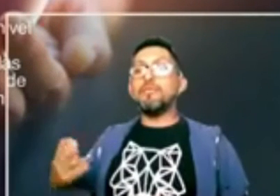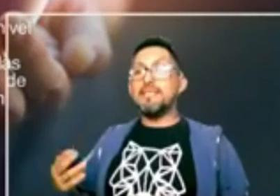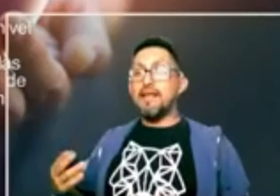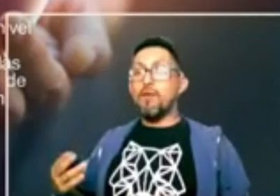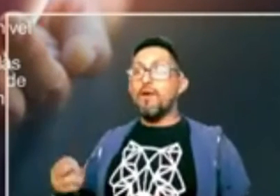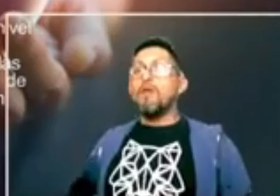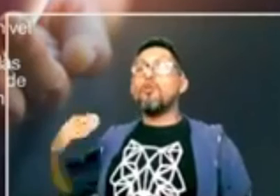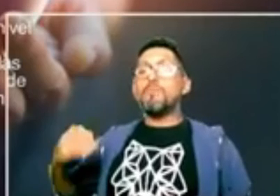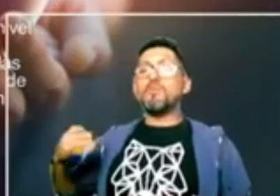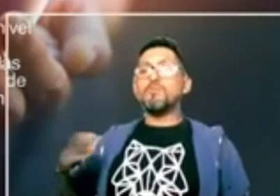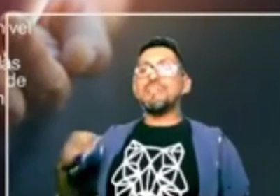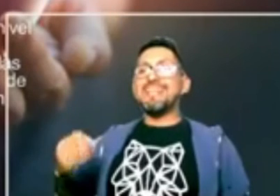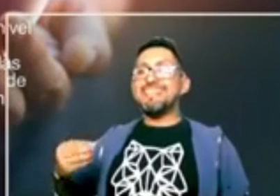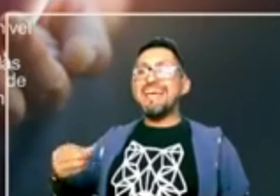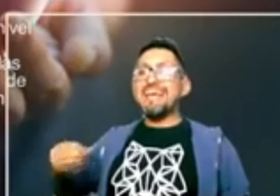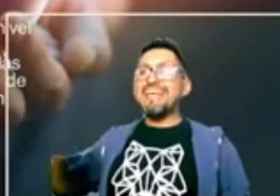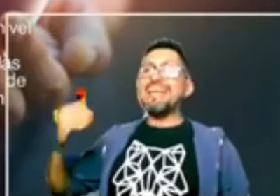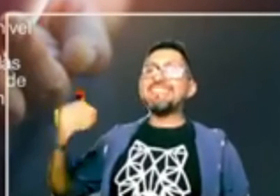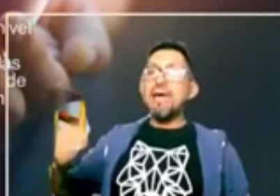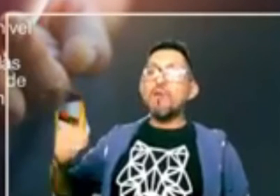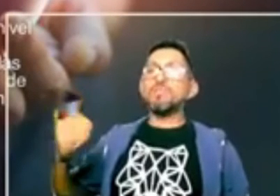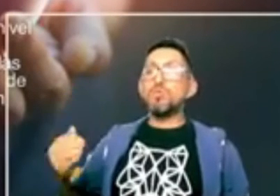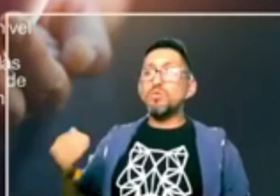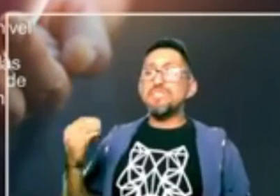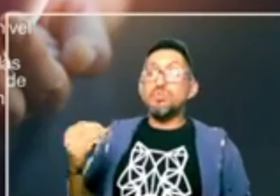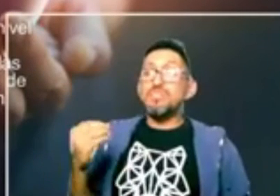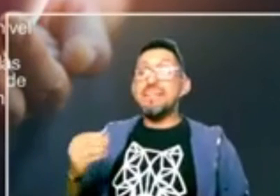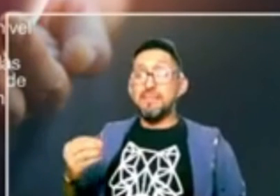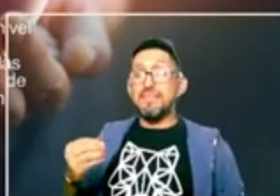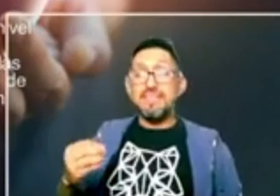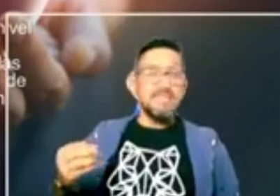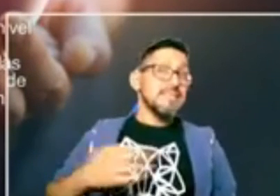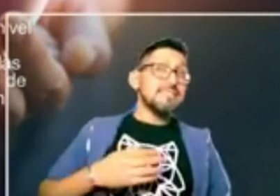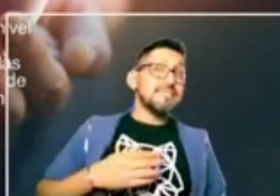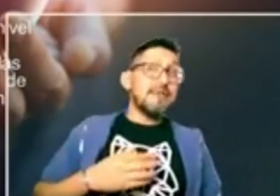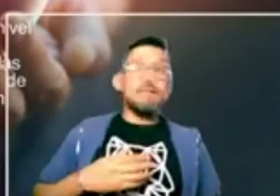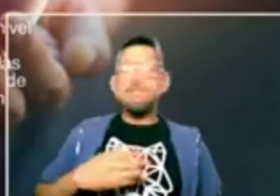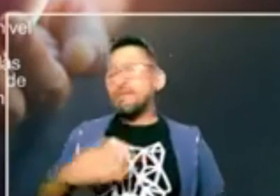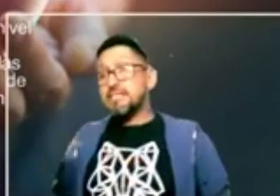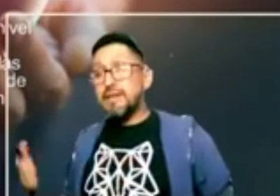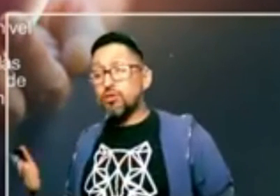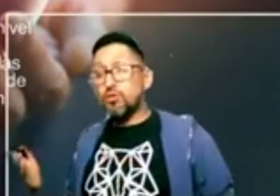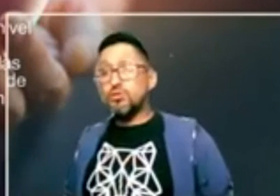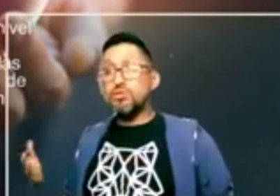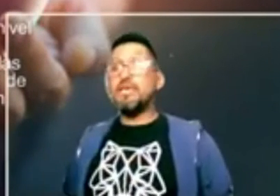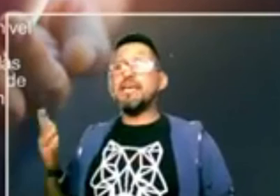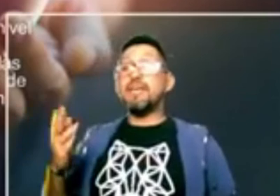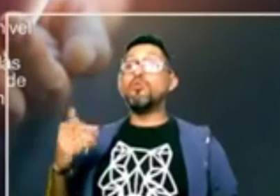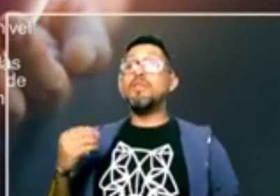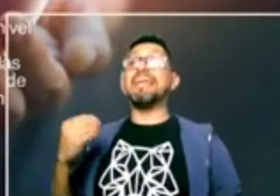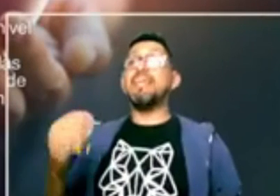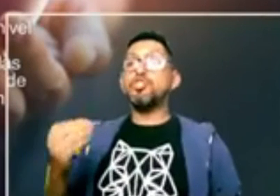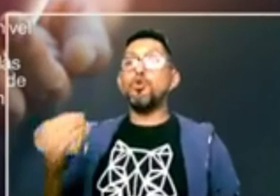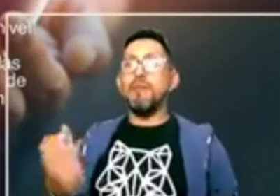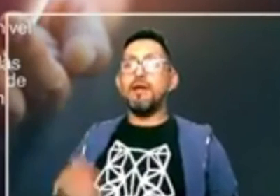ser utilizada el agua, cómo podemos garantizar que las aguas dulces, que son tan limitadas, sean preservadas para todos y que sean